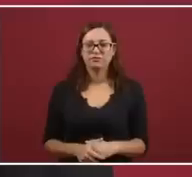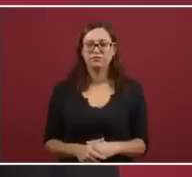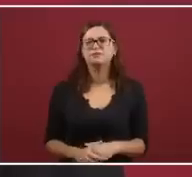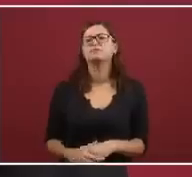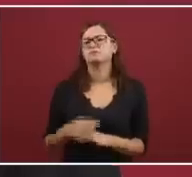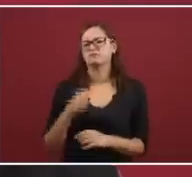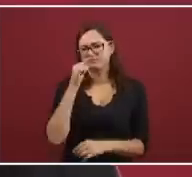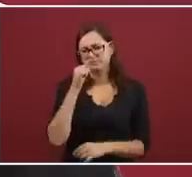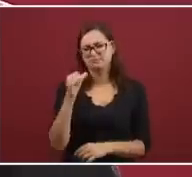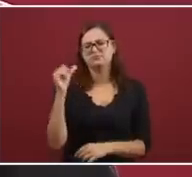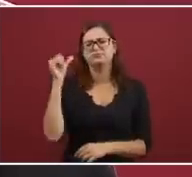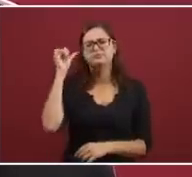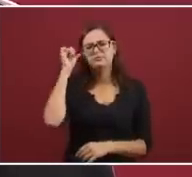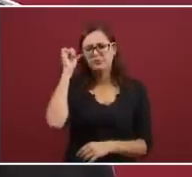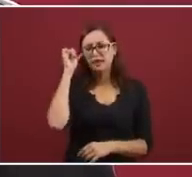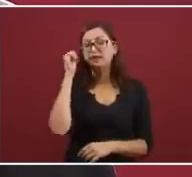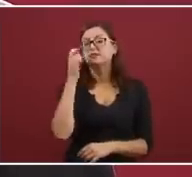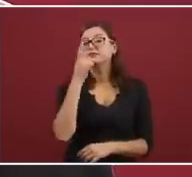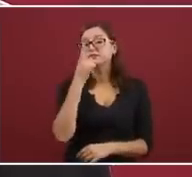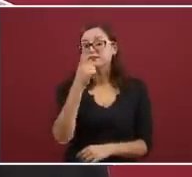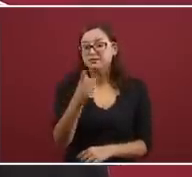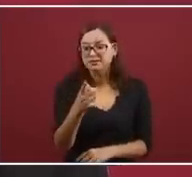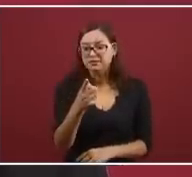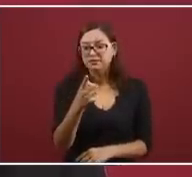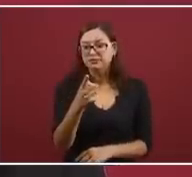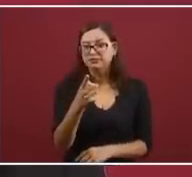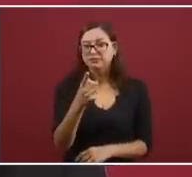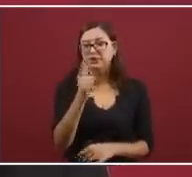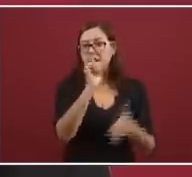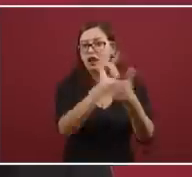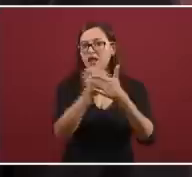dije, de arriba para abajo.